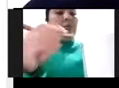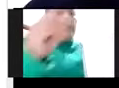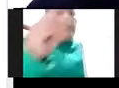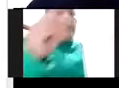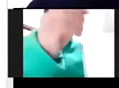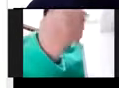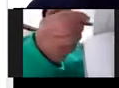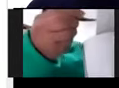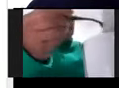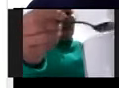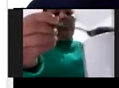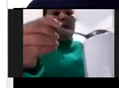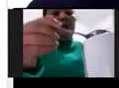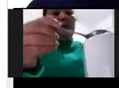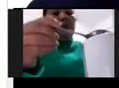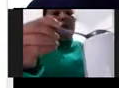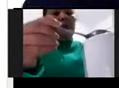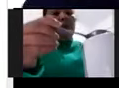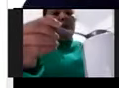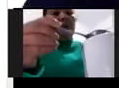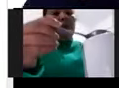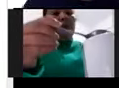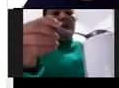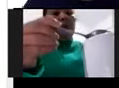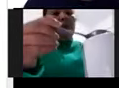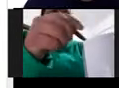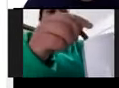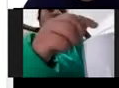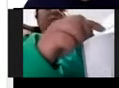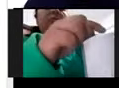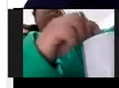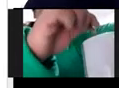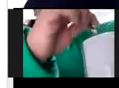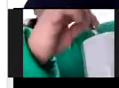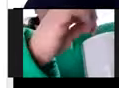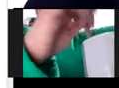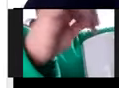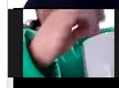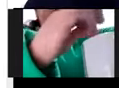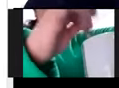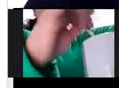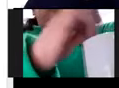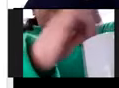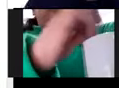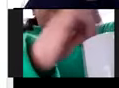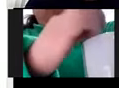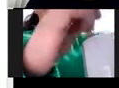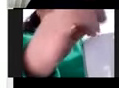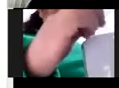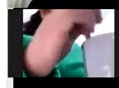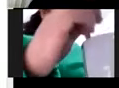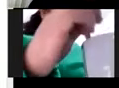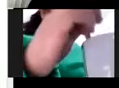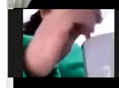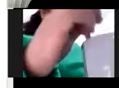En general, los principios son utilizados para las auditorías, para los controles,